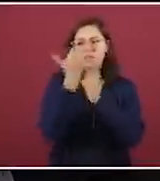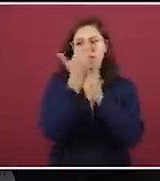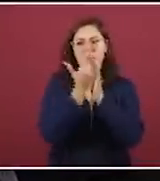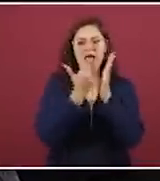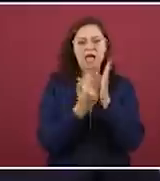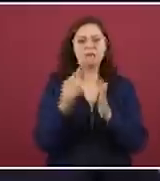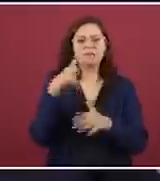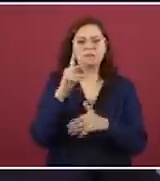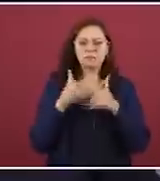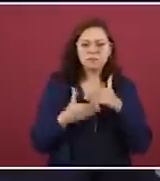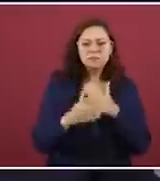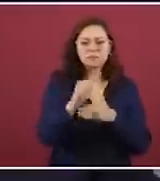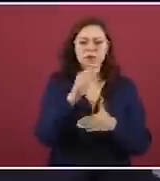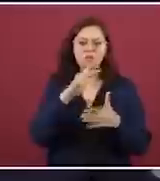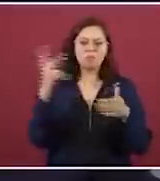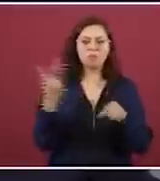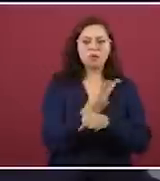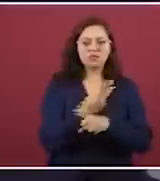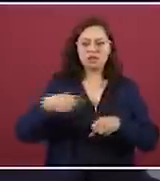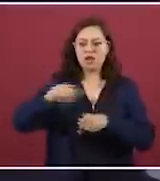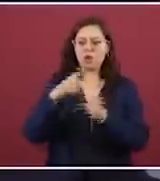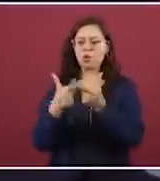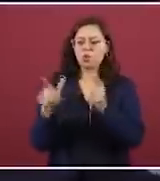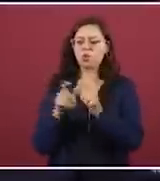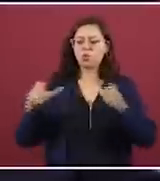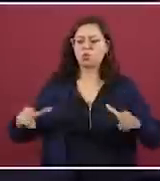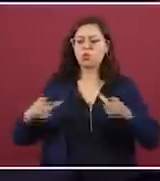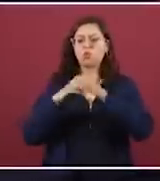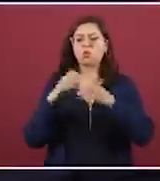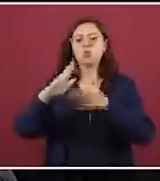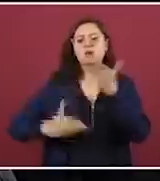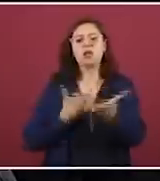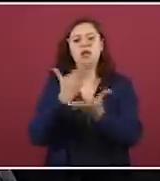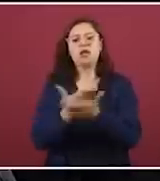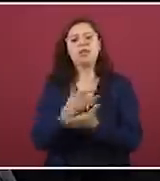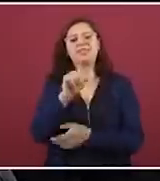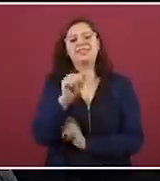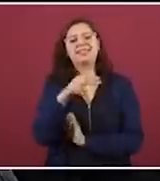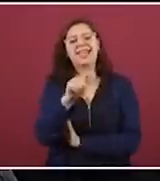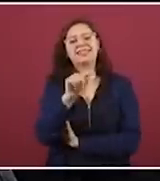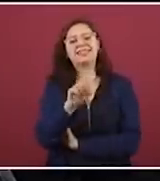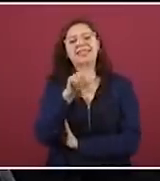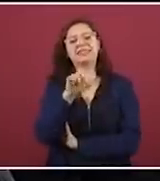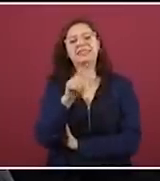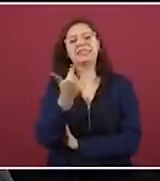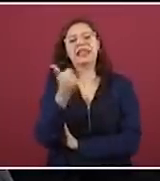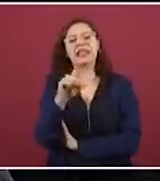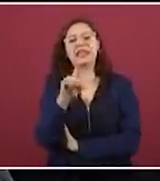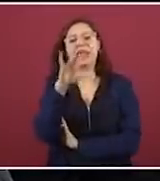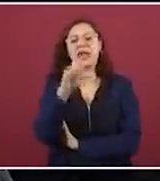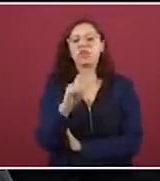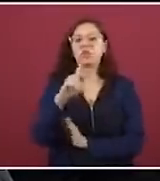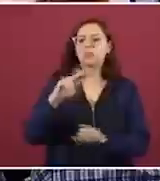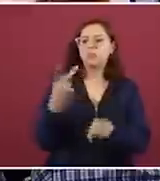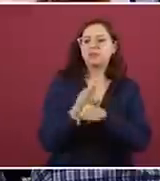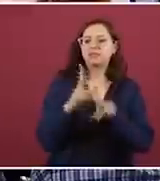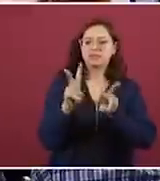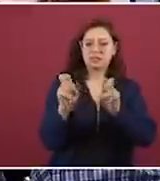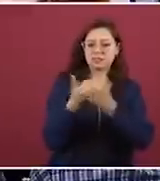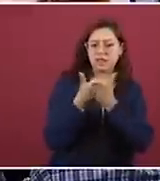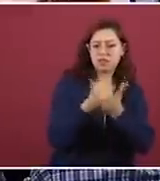pasar de cara a la creación de este cuerpo que fue a propuesta de Dante Delgado, de Movimiento Ciudadano? ¿Qué va a pasar con la ayudantía?